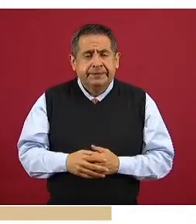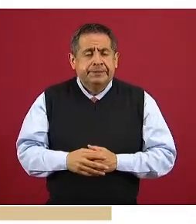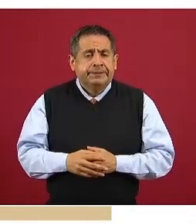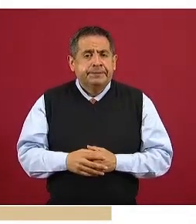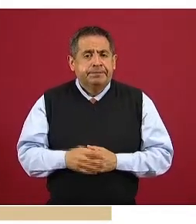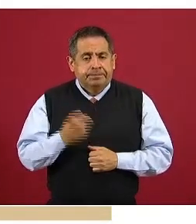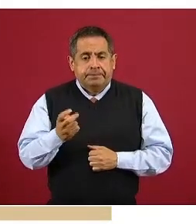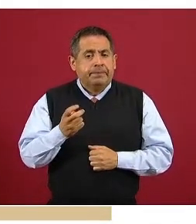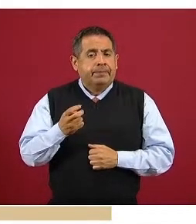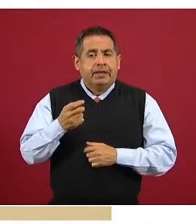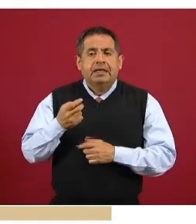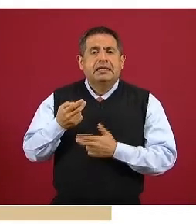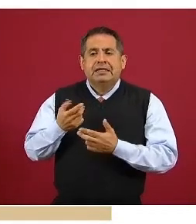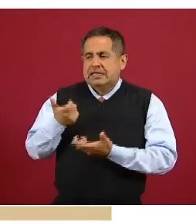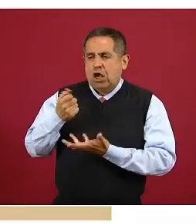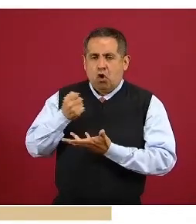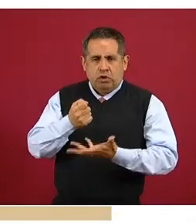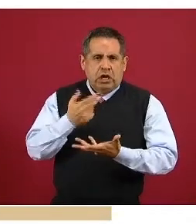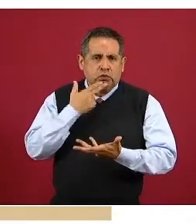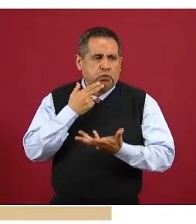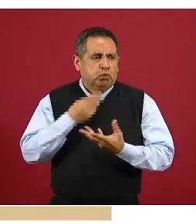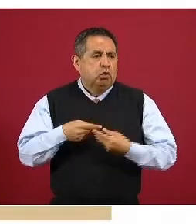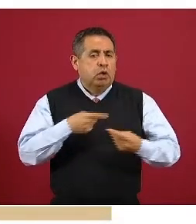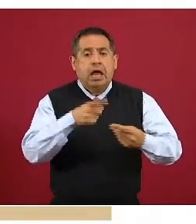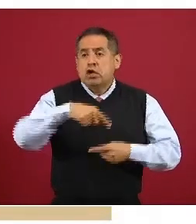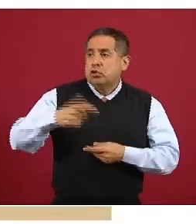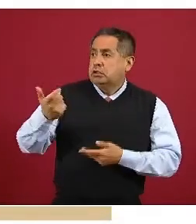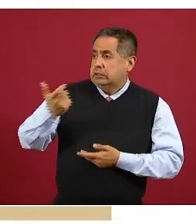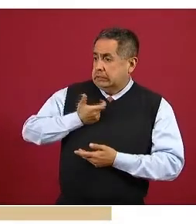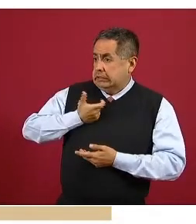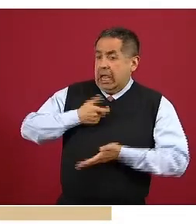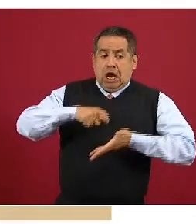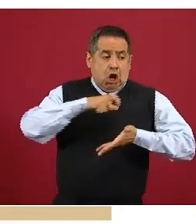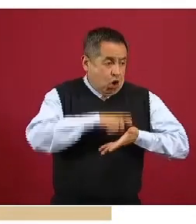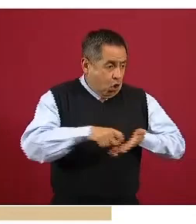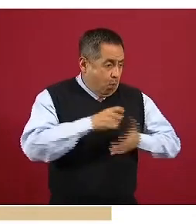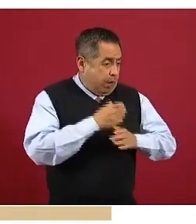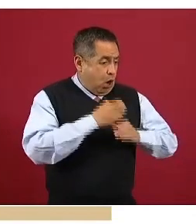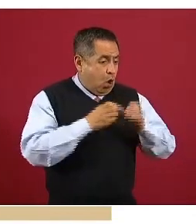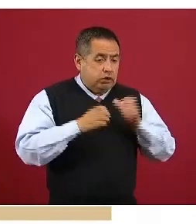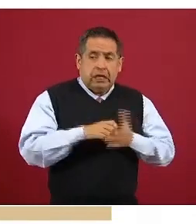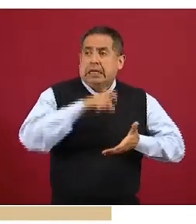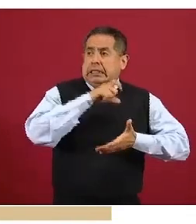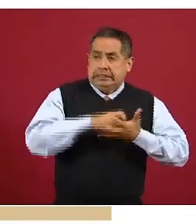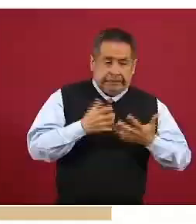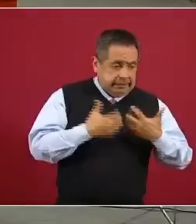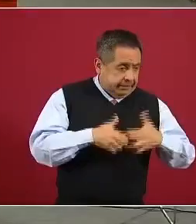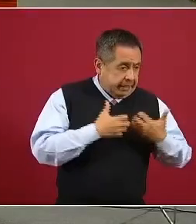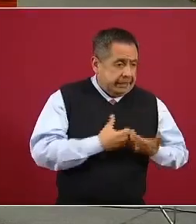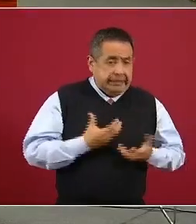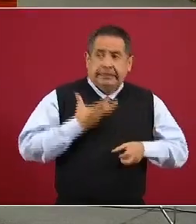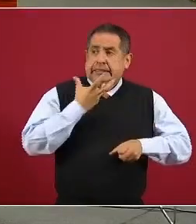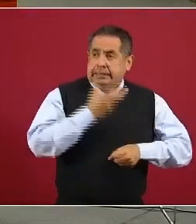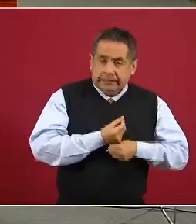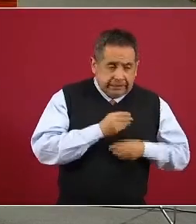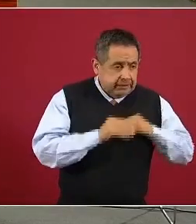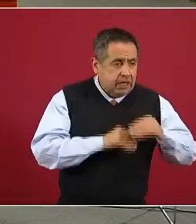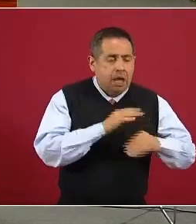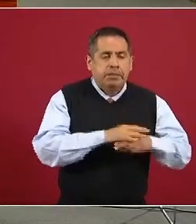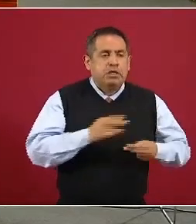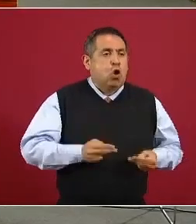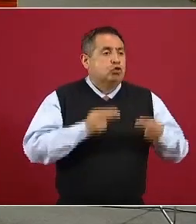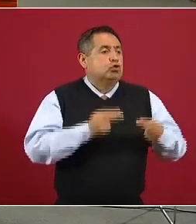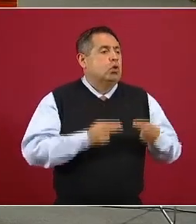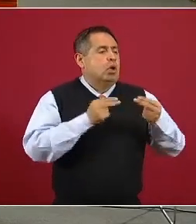ese dinero que se ha usado ya para compra de materia prima, para reparación de maquinaria, para adaptación del negocio,